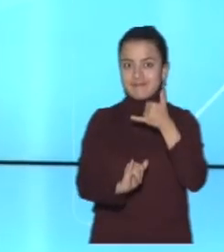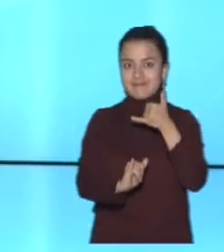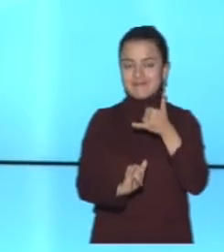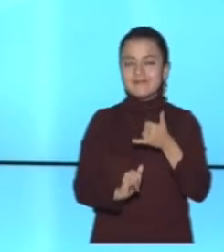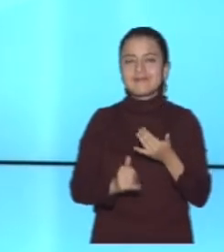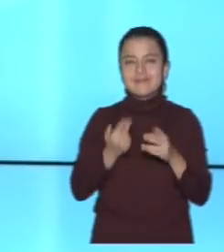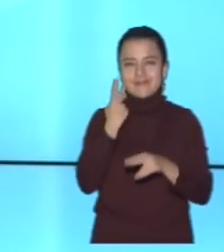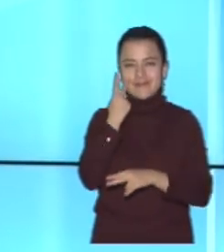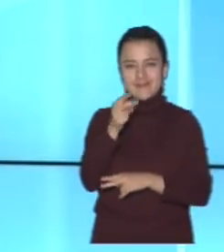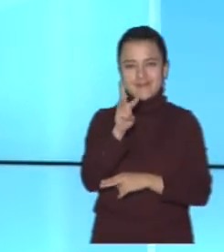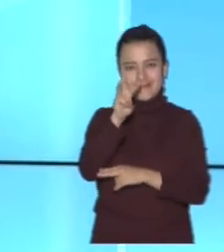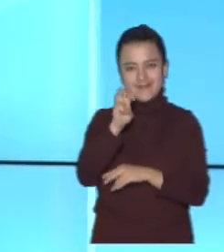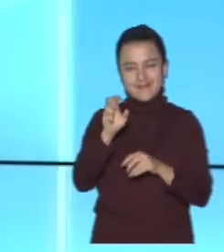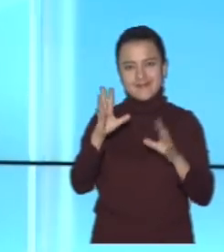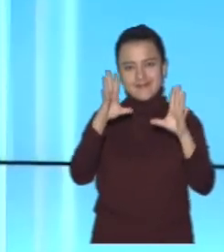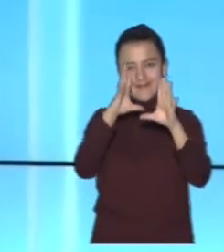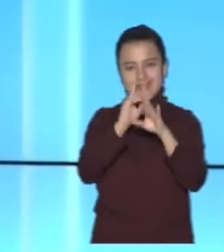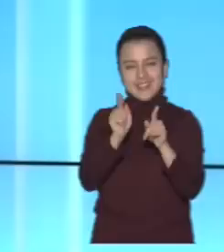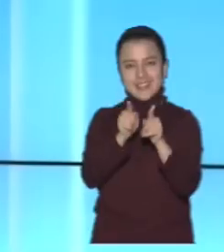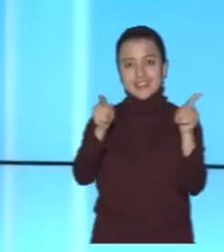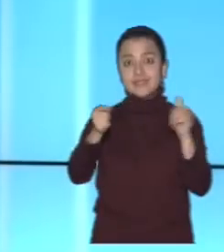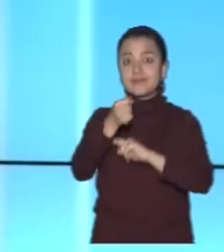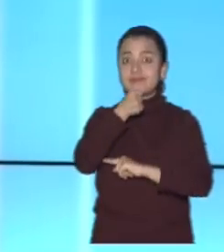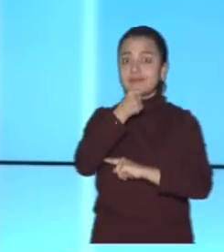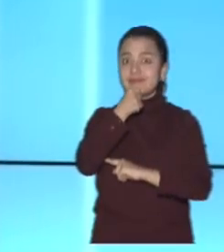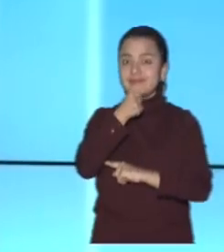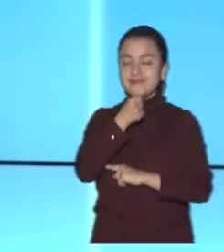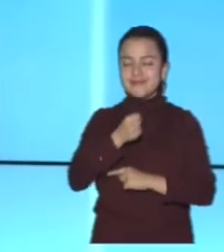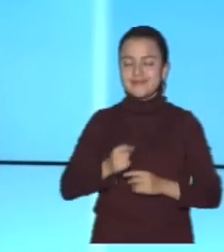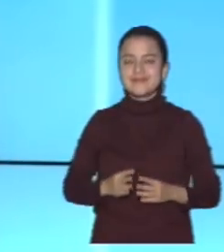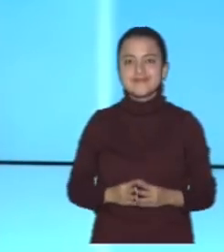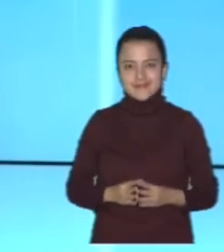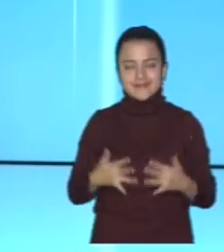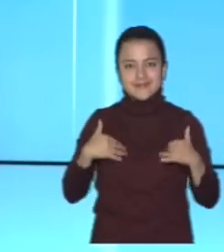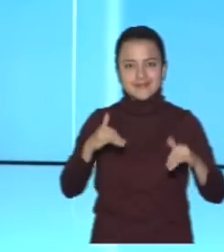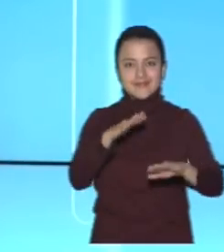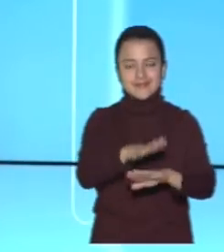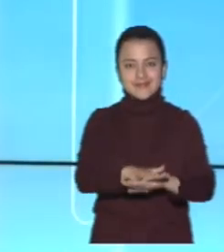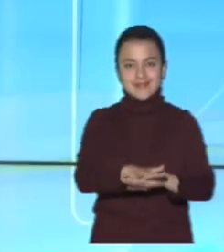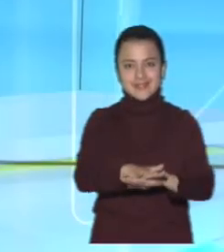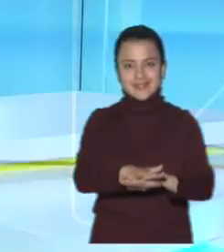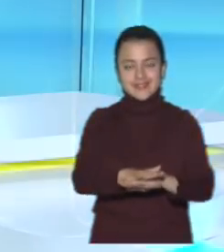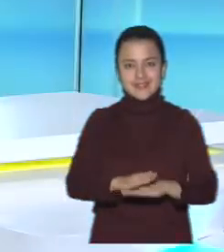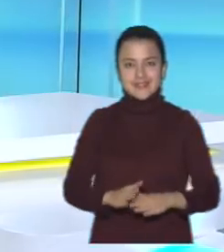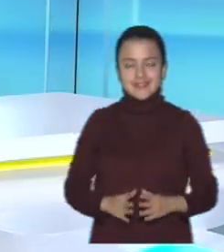1 CMI, pero a las 8 de la noche nos vemos en una nueva emisión de noticias. Feliz tarde.